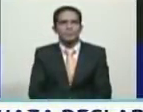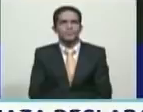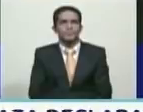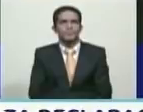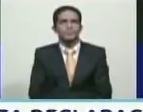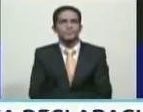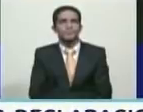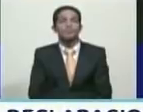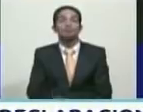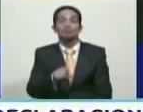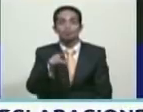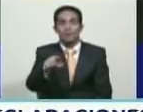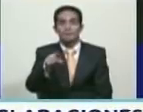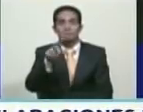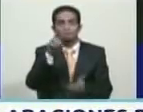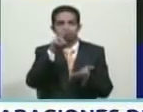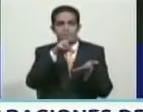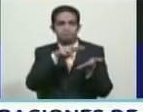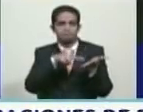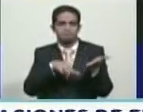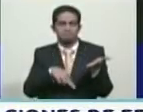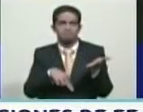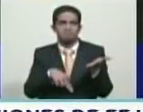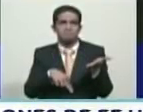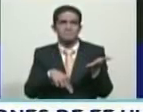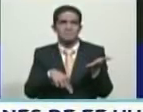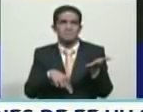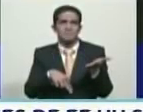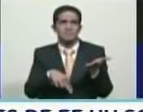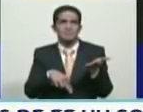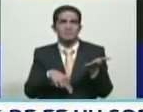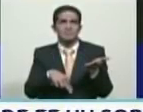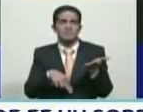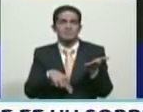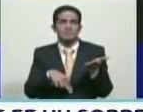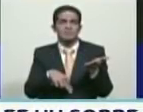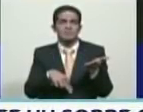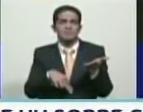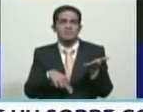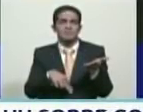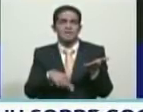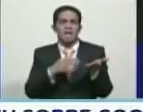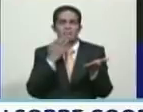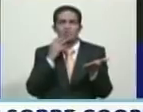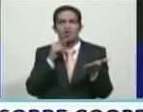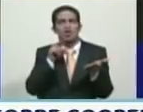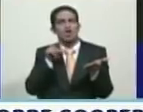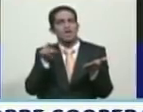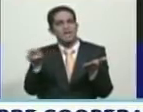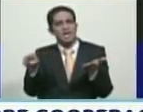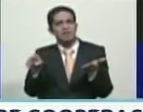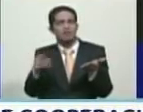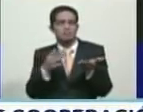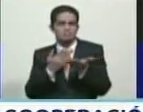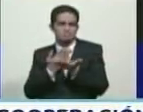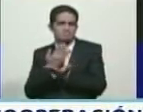You read what they allege. Cuando se lee lo que ellos